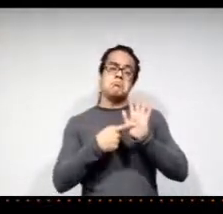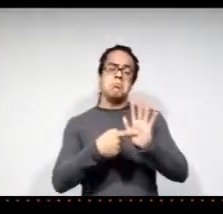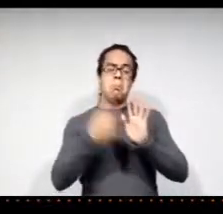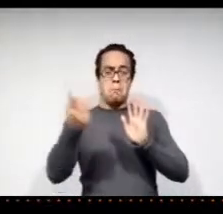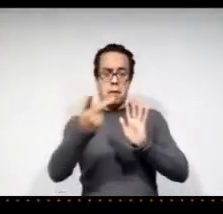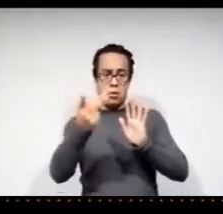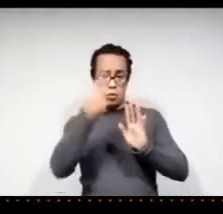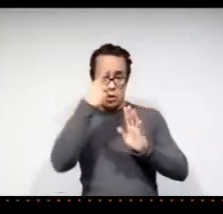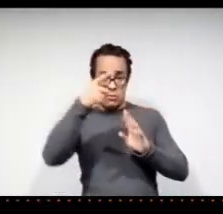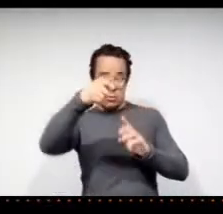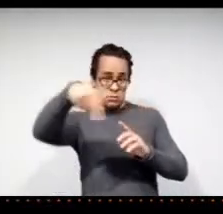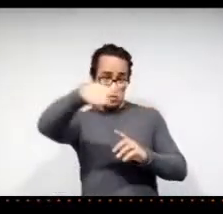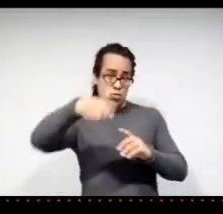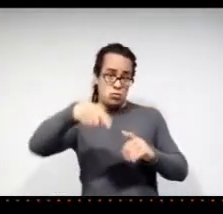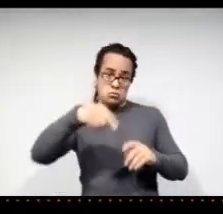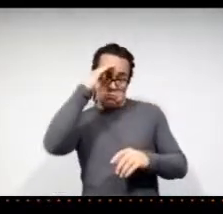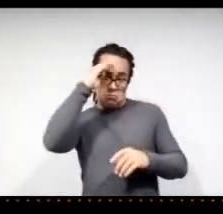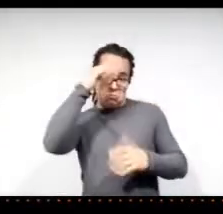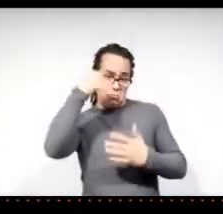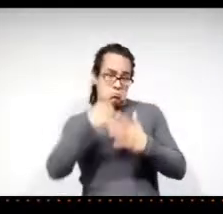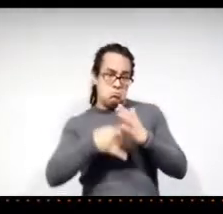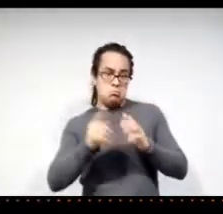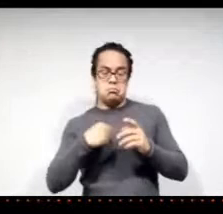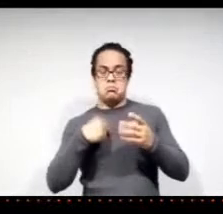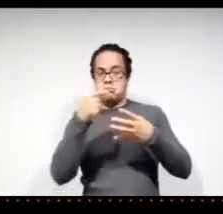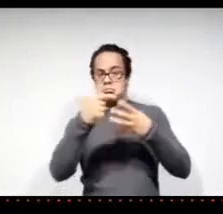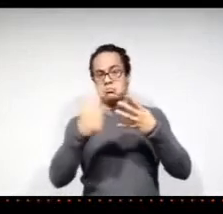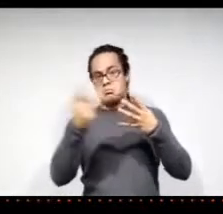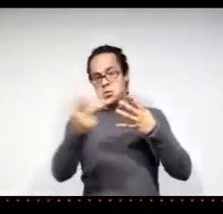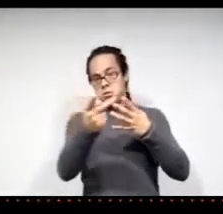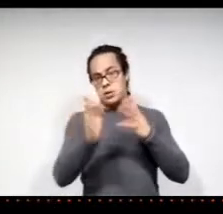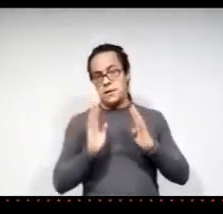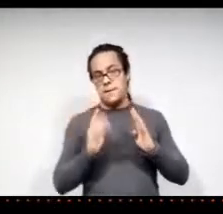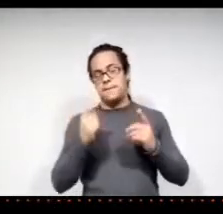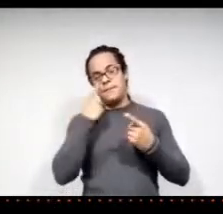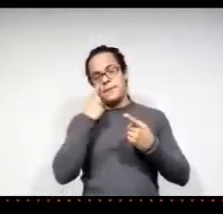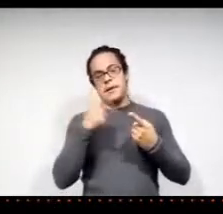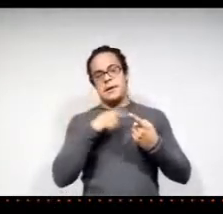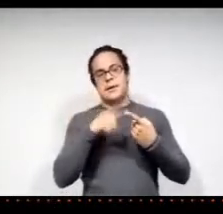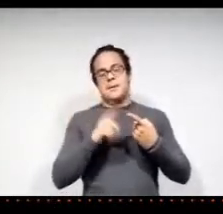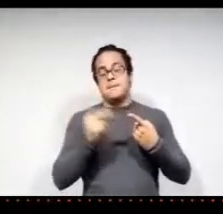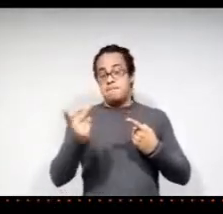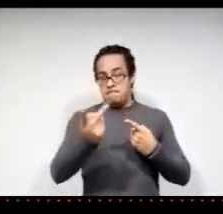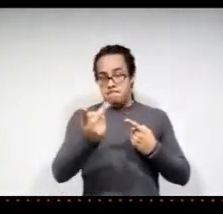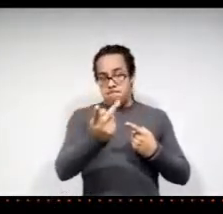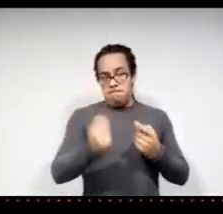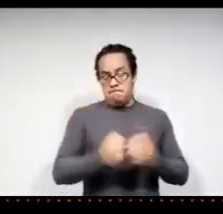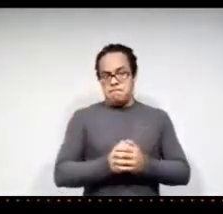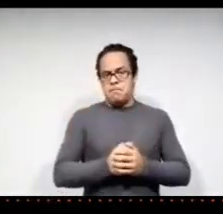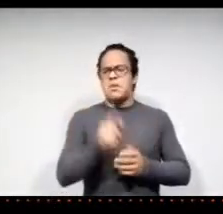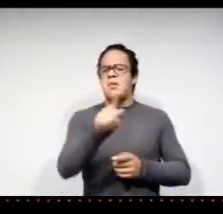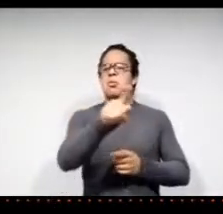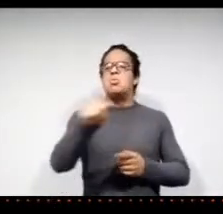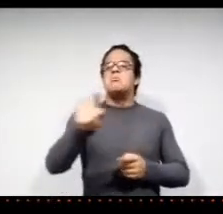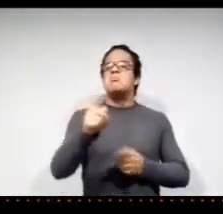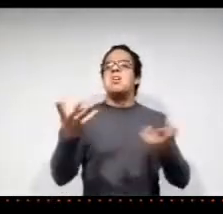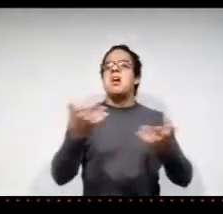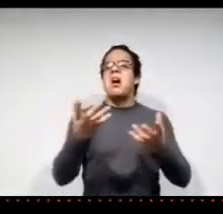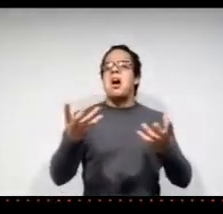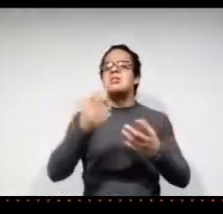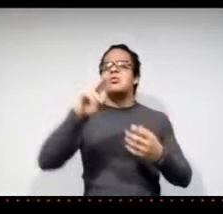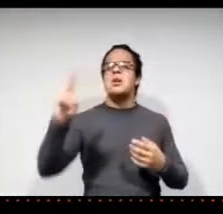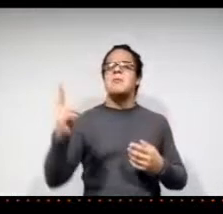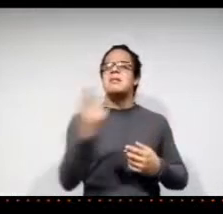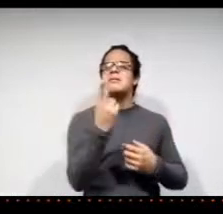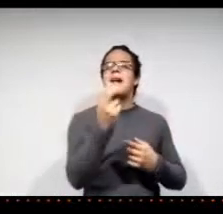audiencia y creo que las podremos seguir discutiendo en otro momento. Por un lado es, ¿Qué están haciendo nuestras instituciones? Cada